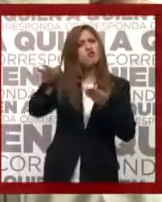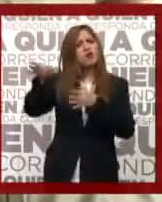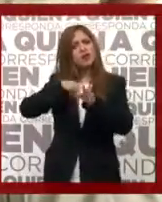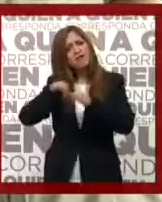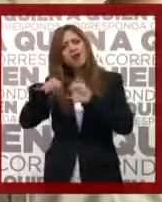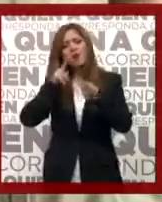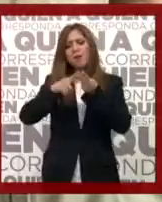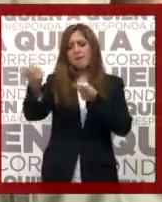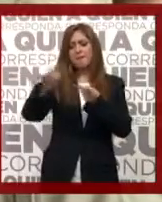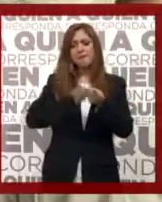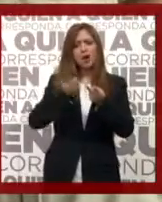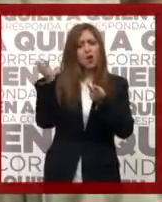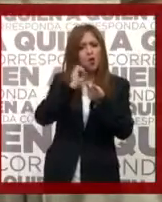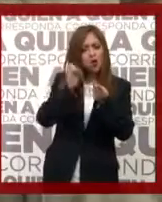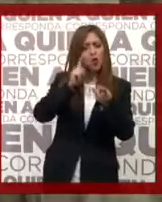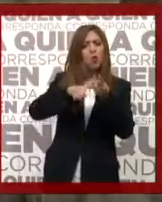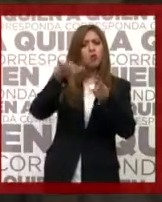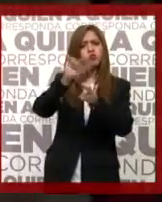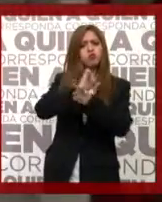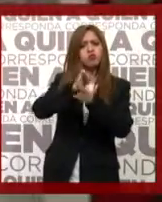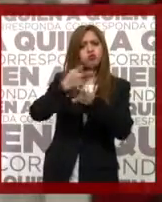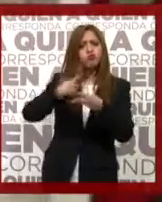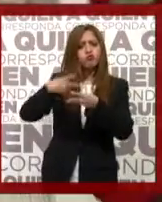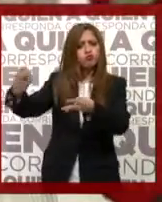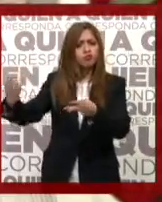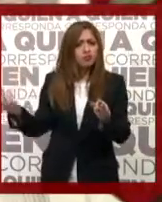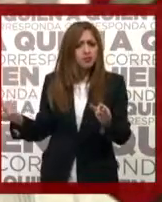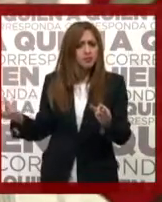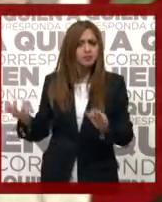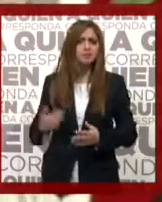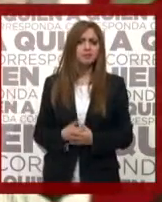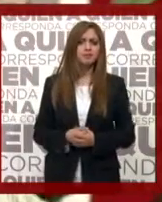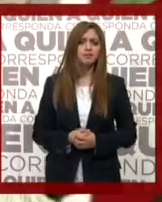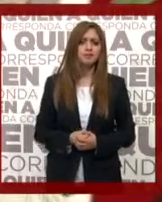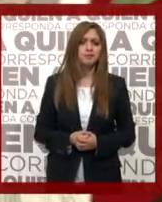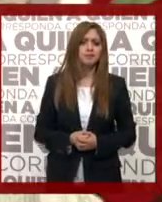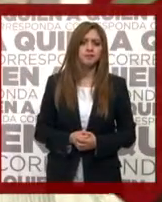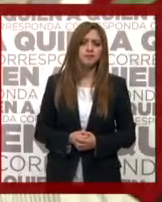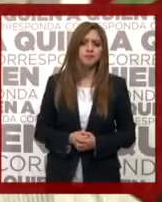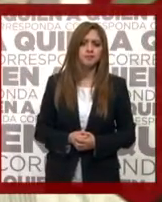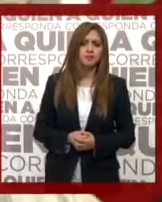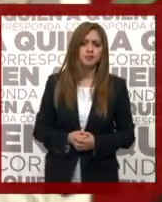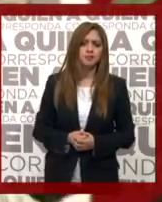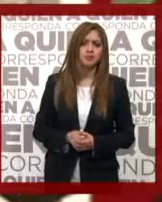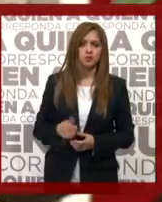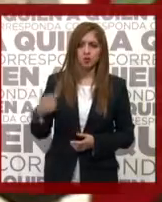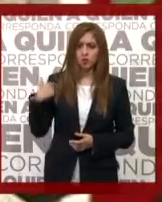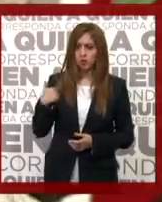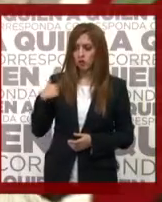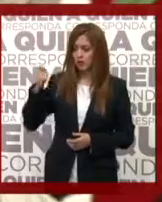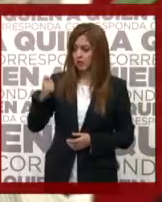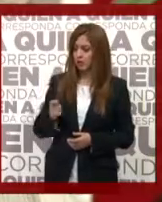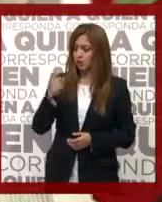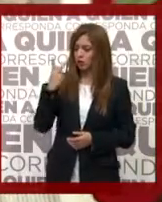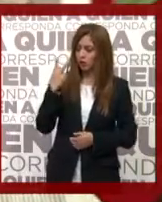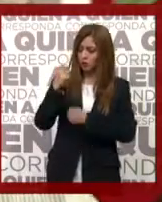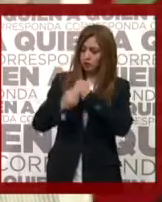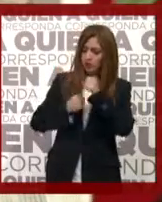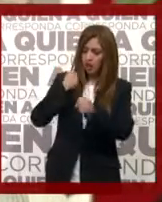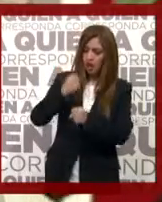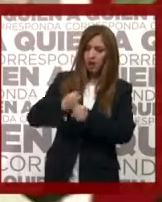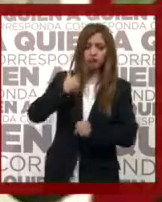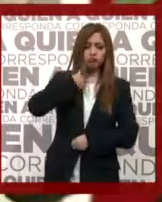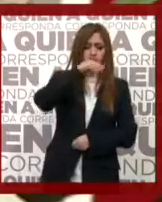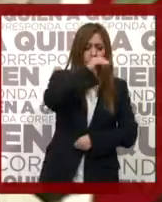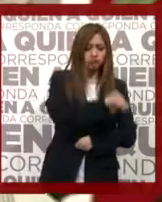le liquidaron y se llevaron el vehículo. De tal suerte que yo durante más de 2 años he estado acudiendo a